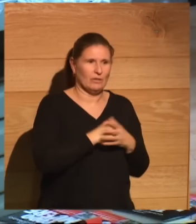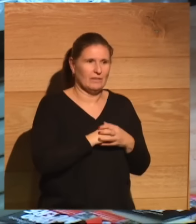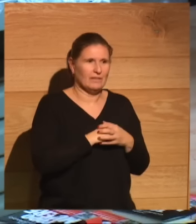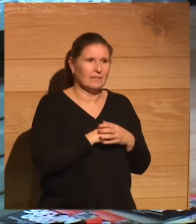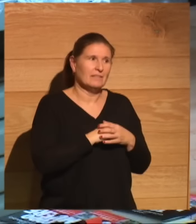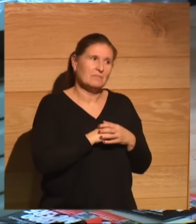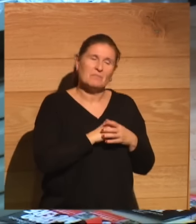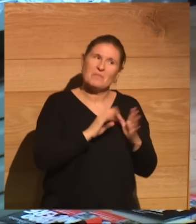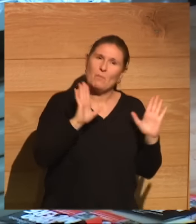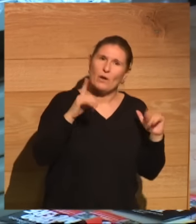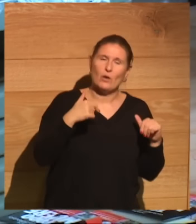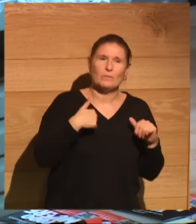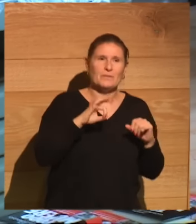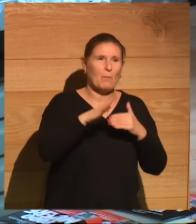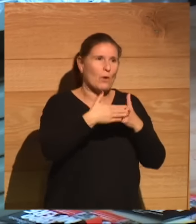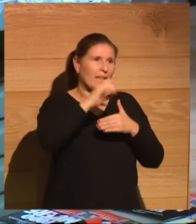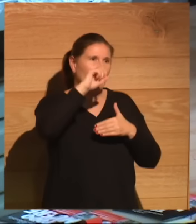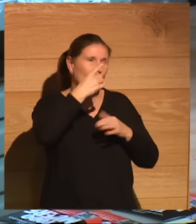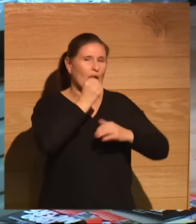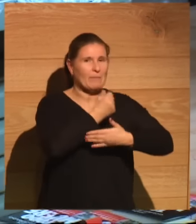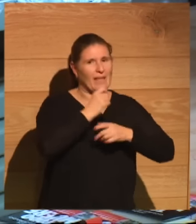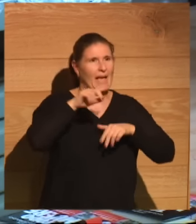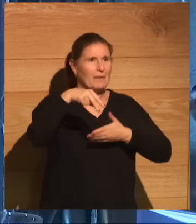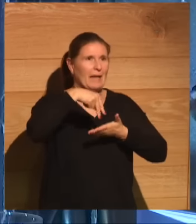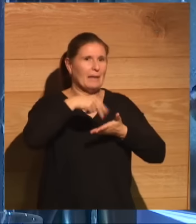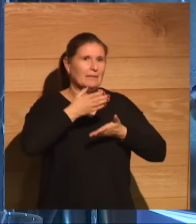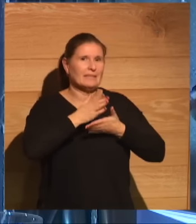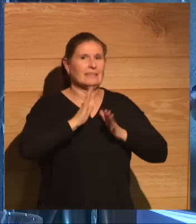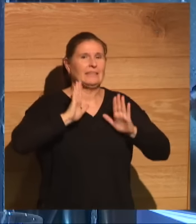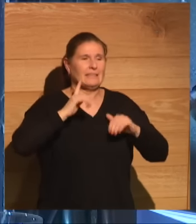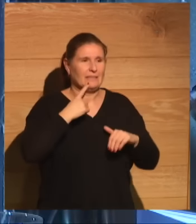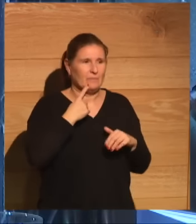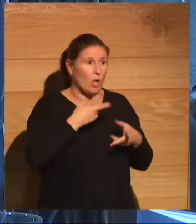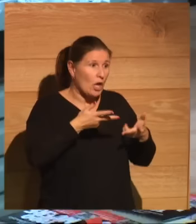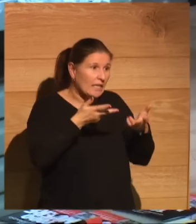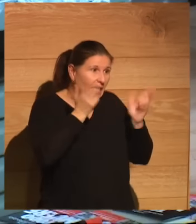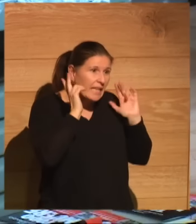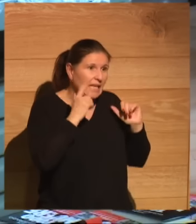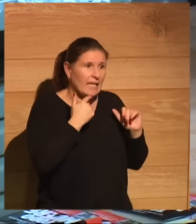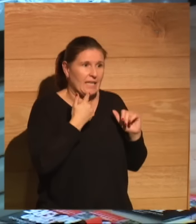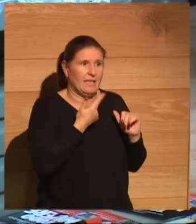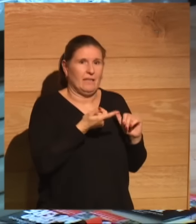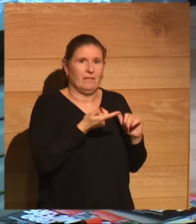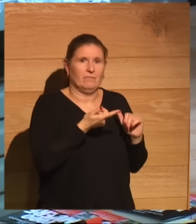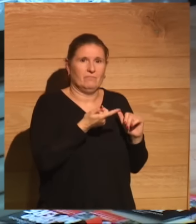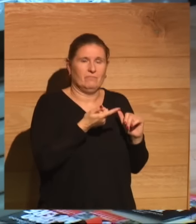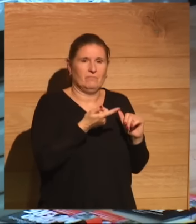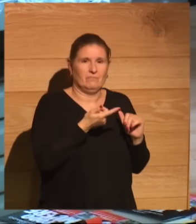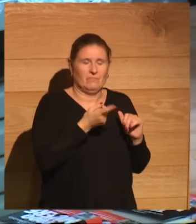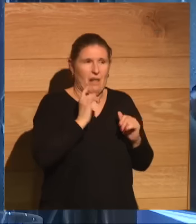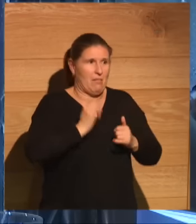estaría completamente. Igual no estaría de acuerdo, es verdad. Bueno, pero que te dejen pisar maquetas, a mí eso me fascina. Hombre, lo romantiza, pero es